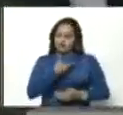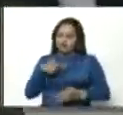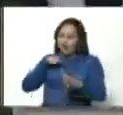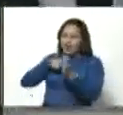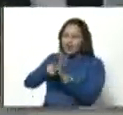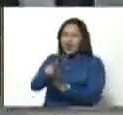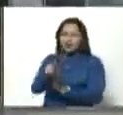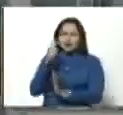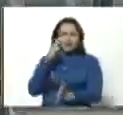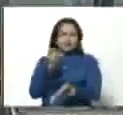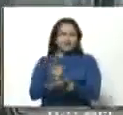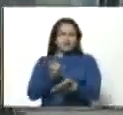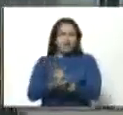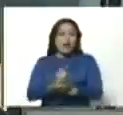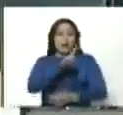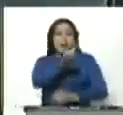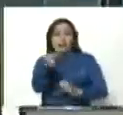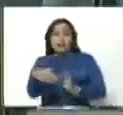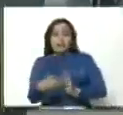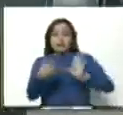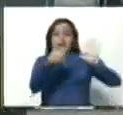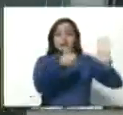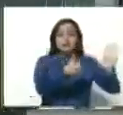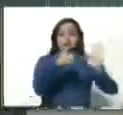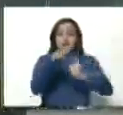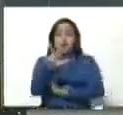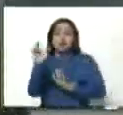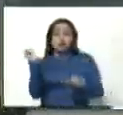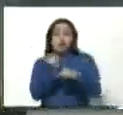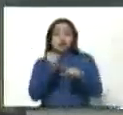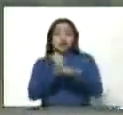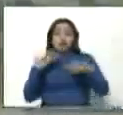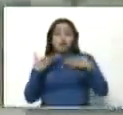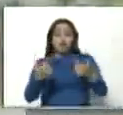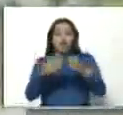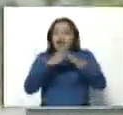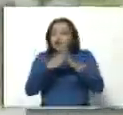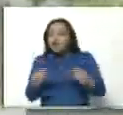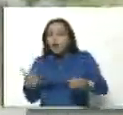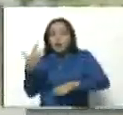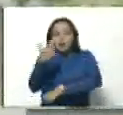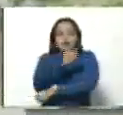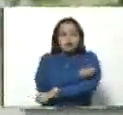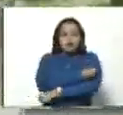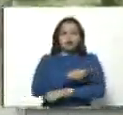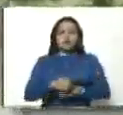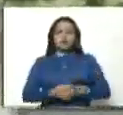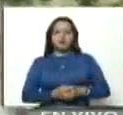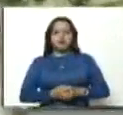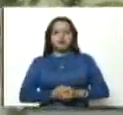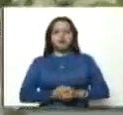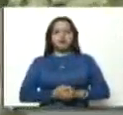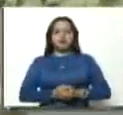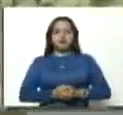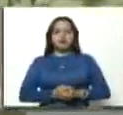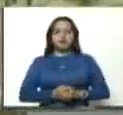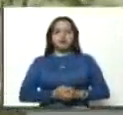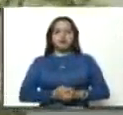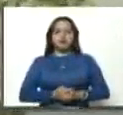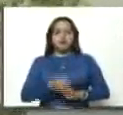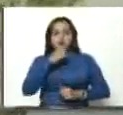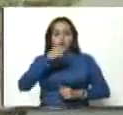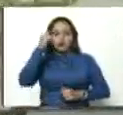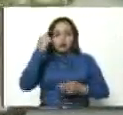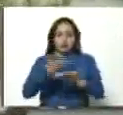hay 1.068 trabajadores de la salud, todos van a ser vacunados, todos van a ser vacunados. Buenos días para